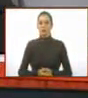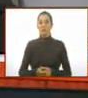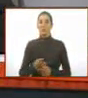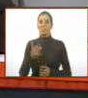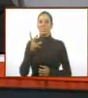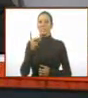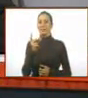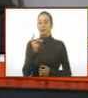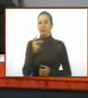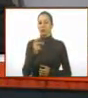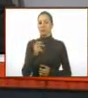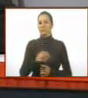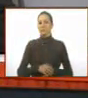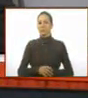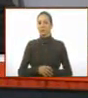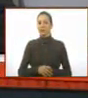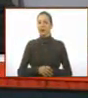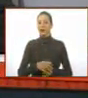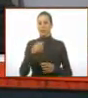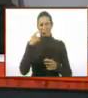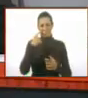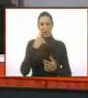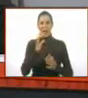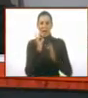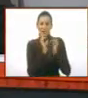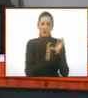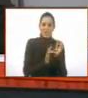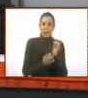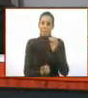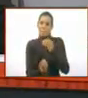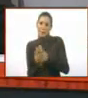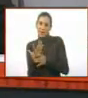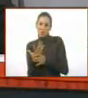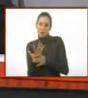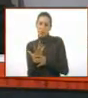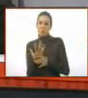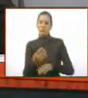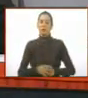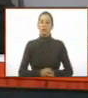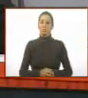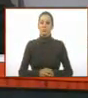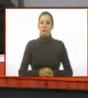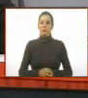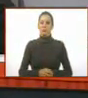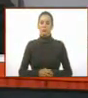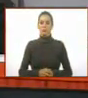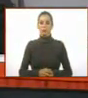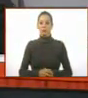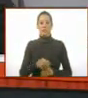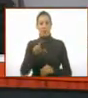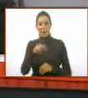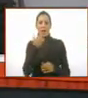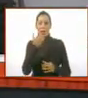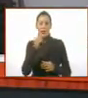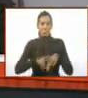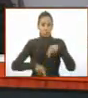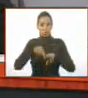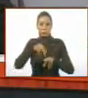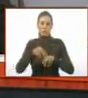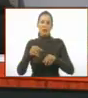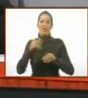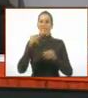segundo trimestre, en los 2 meses, el mes de abril y el mes de mayo, donde ese factor que es la construcción, que tiene un